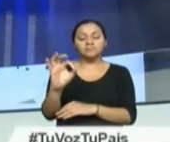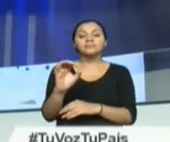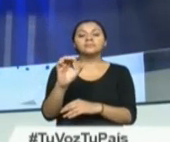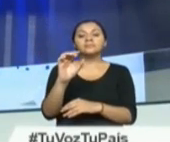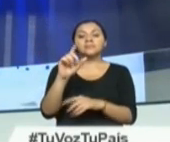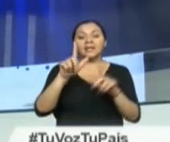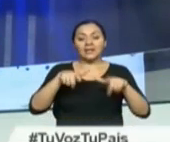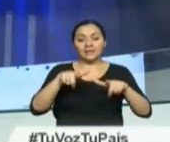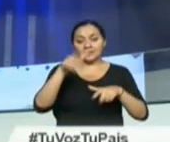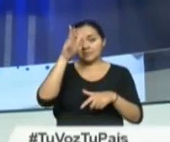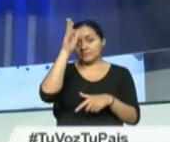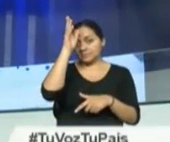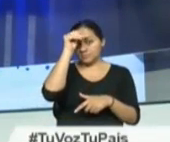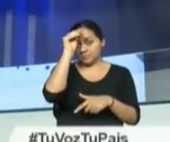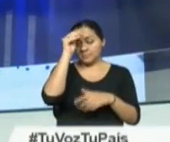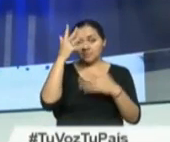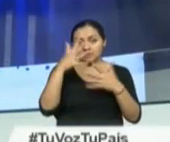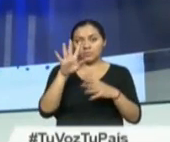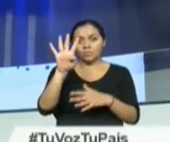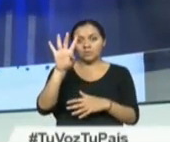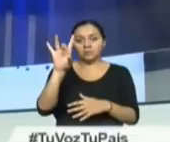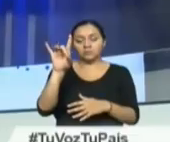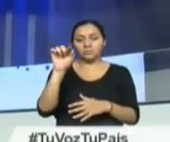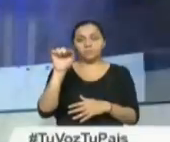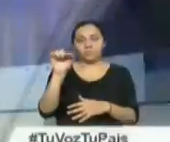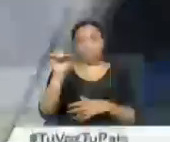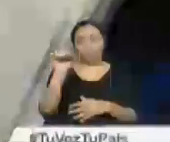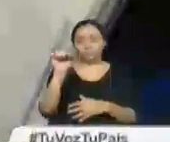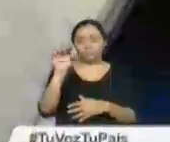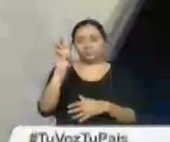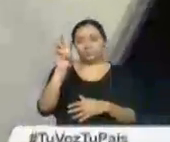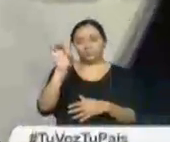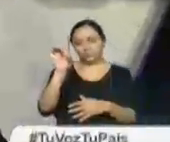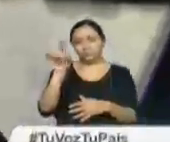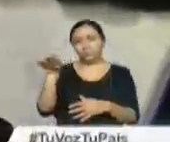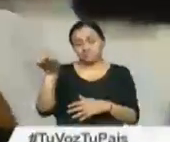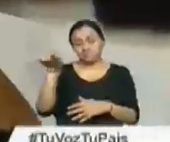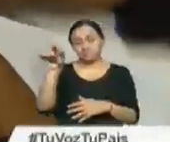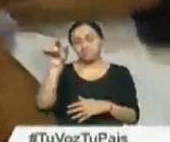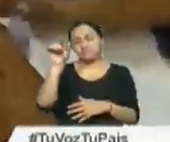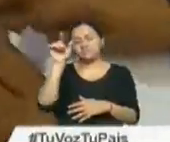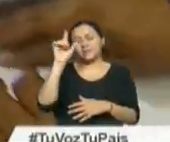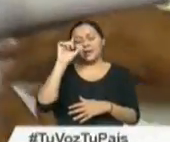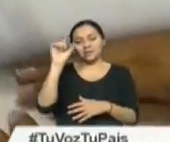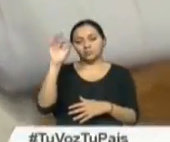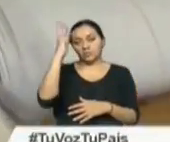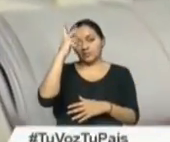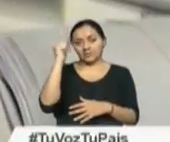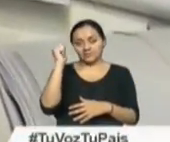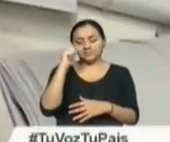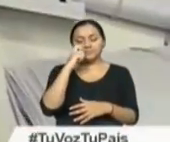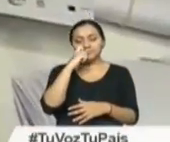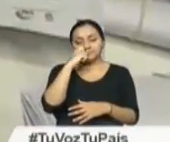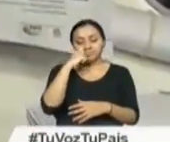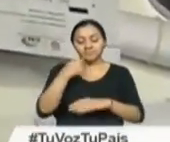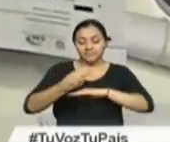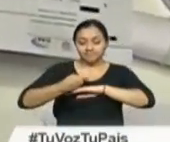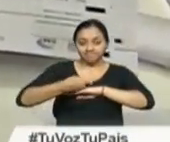48.84% de Guillermo Lasso y Andrés Páez. Tras el reconteo de